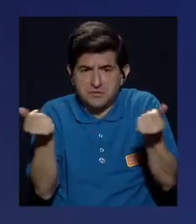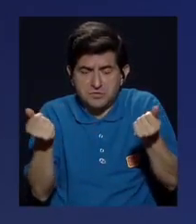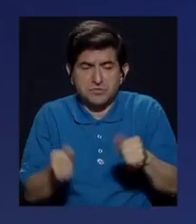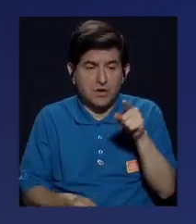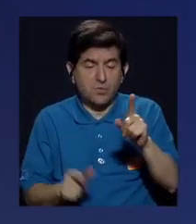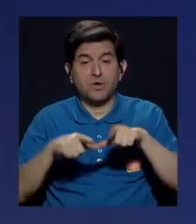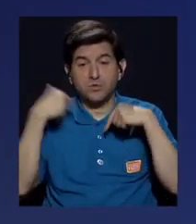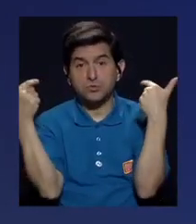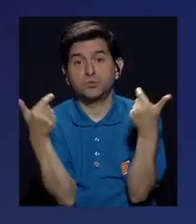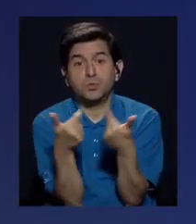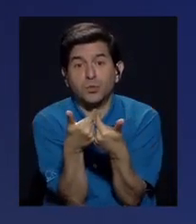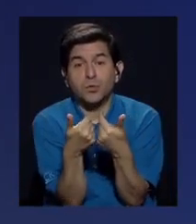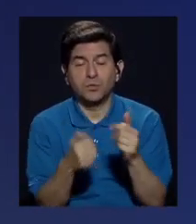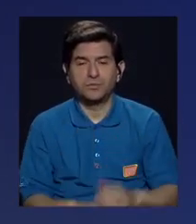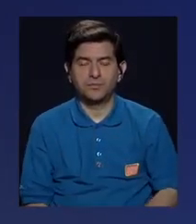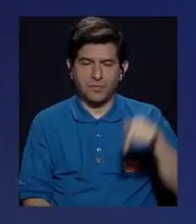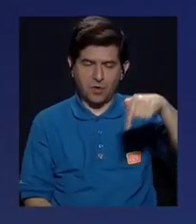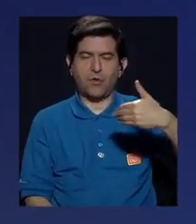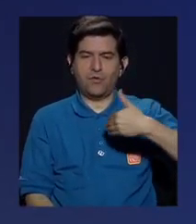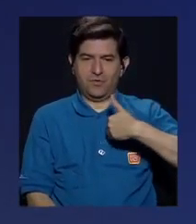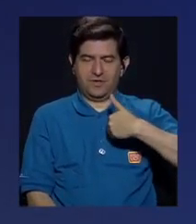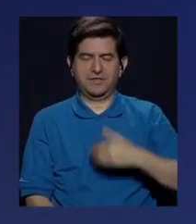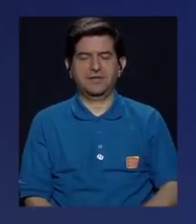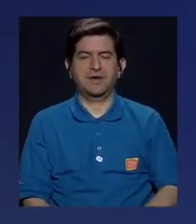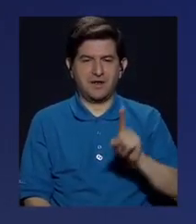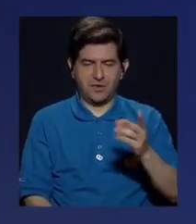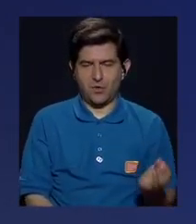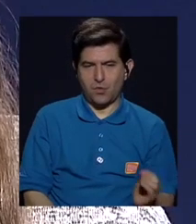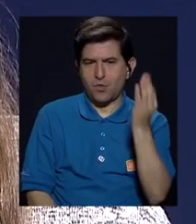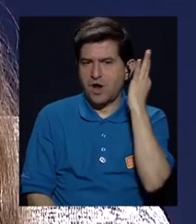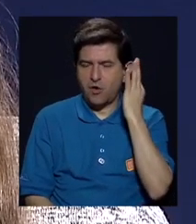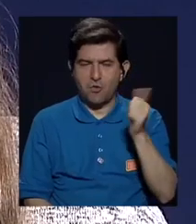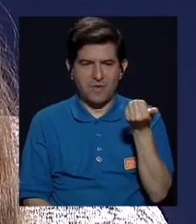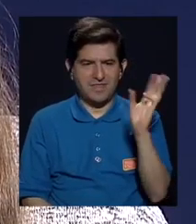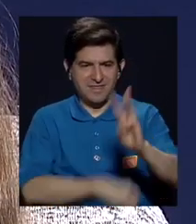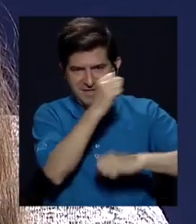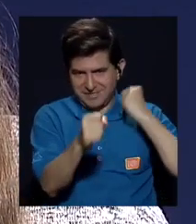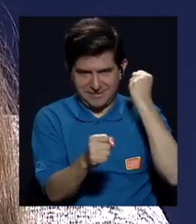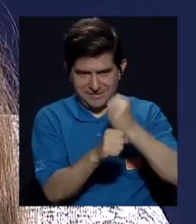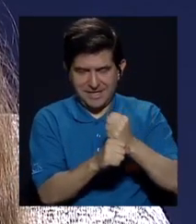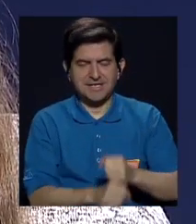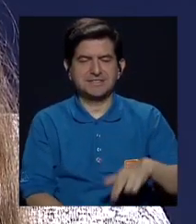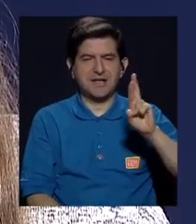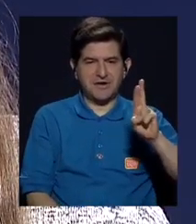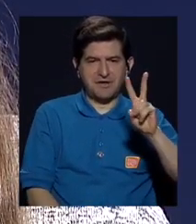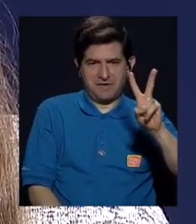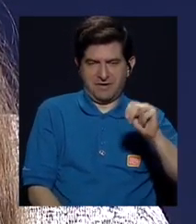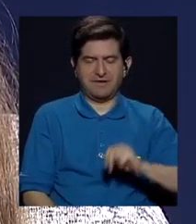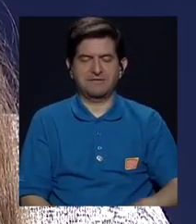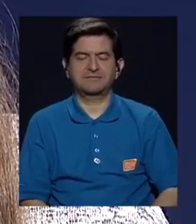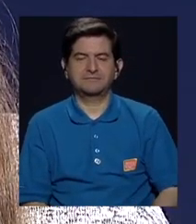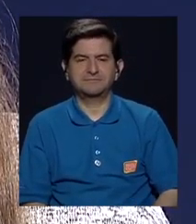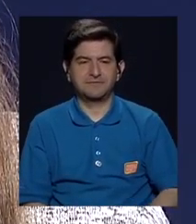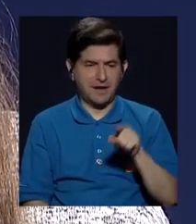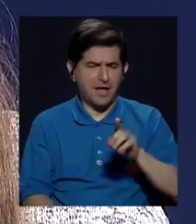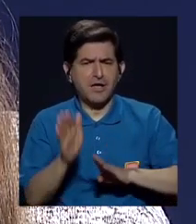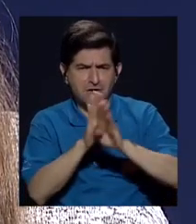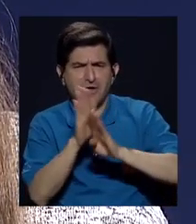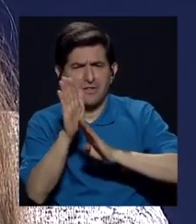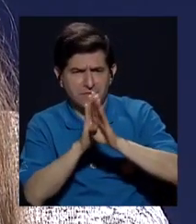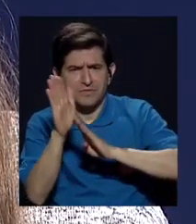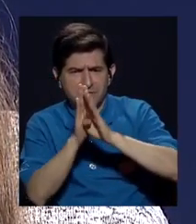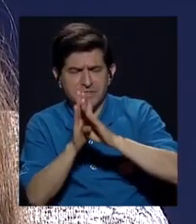ser orquesta. Así que hoy tenemos a una joven de 16 años, Rebeca Villalta, que ha